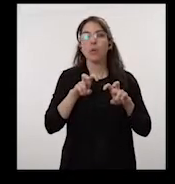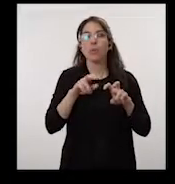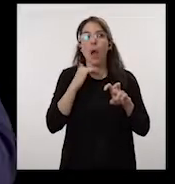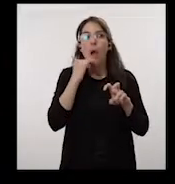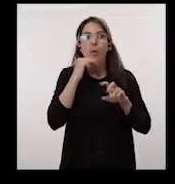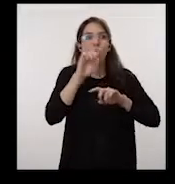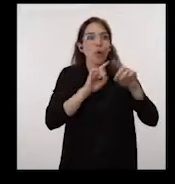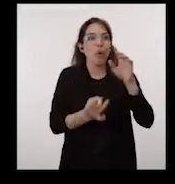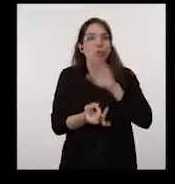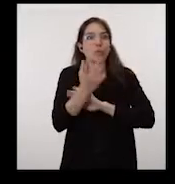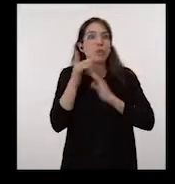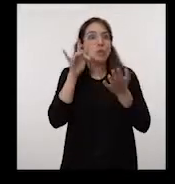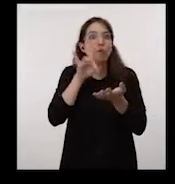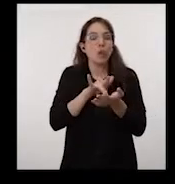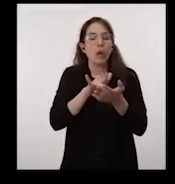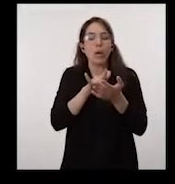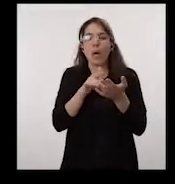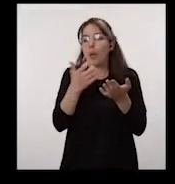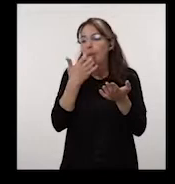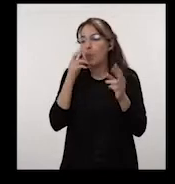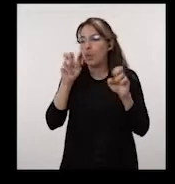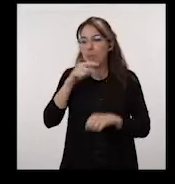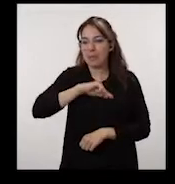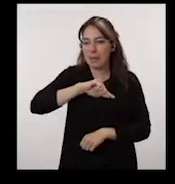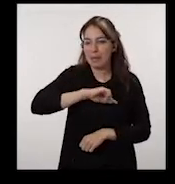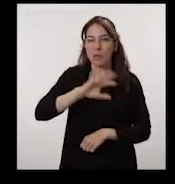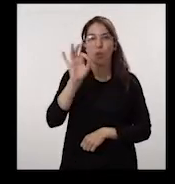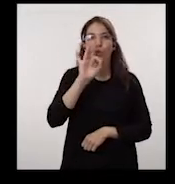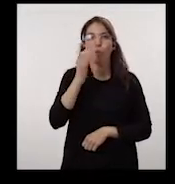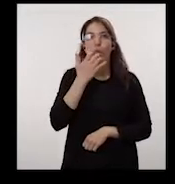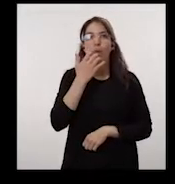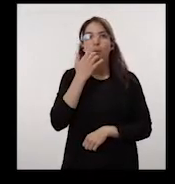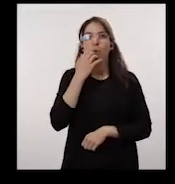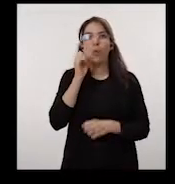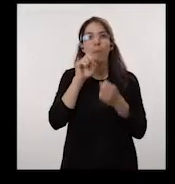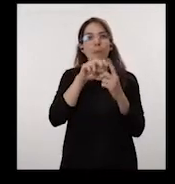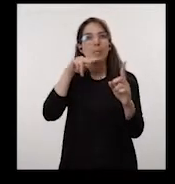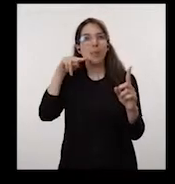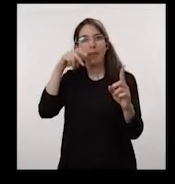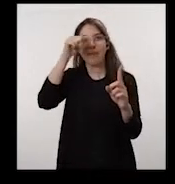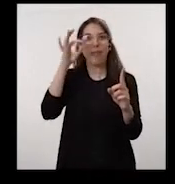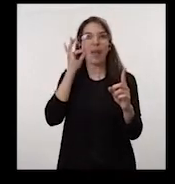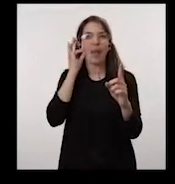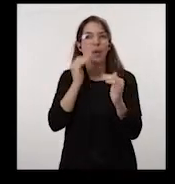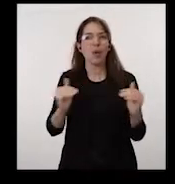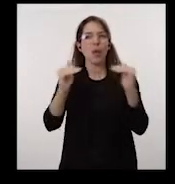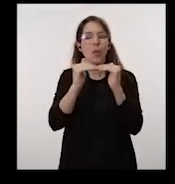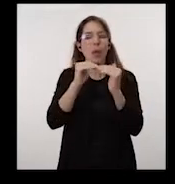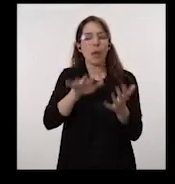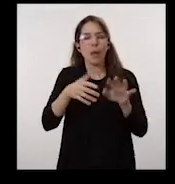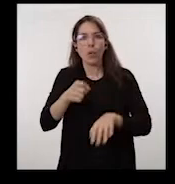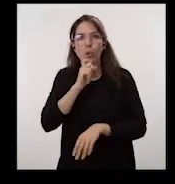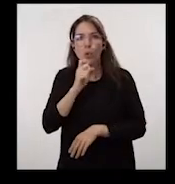alguna disyuntiva alguna problemática sobre cuestiones éticas o como incorporar la perspectiva de género la perspectiva de igualdad